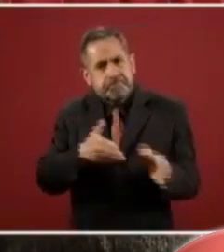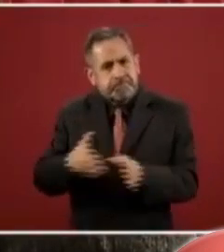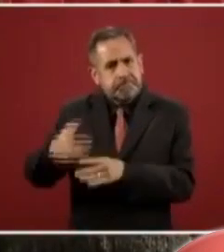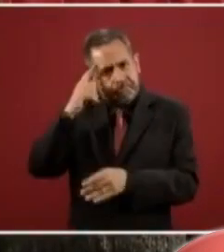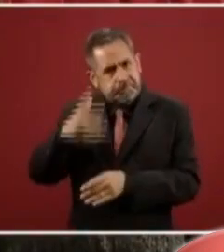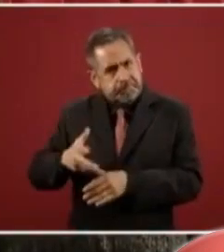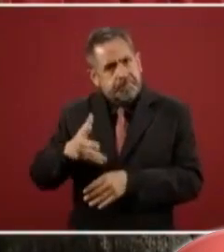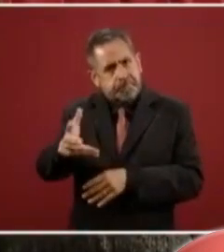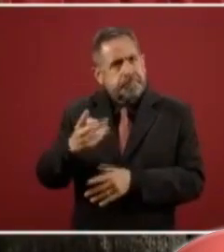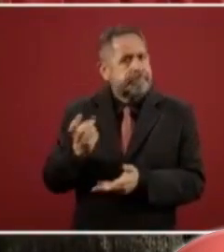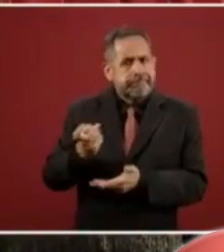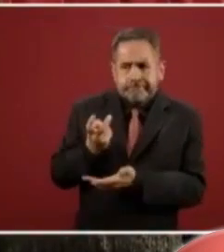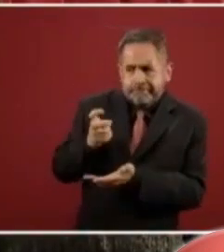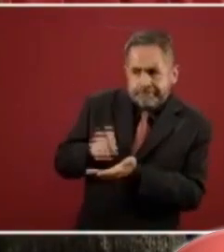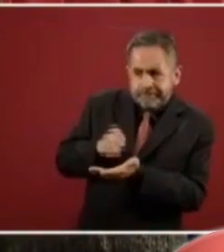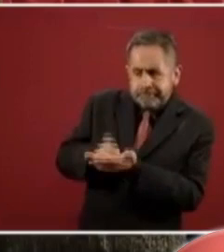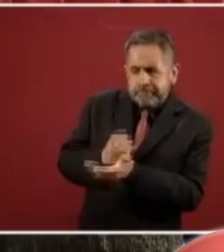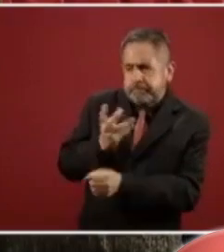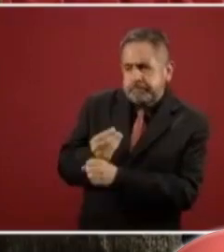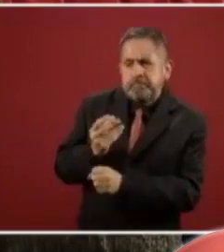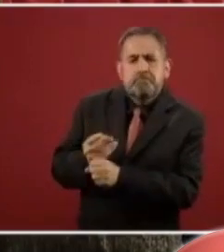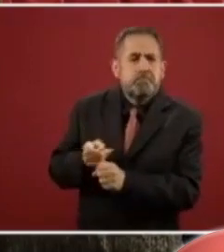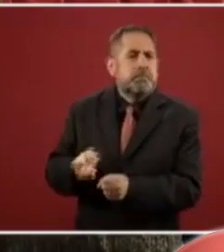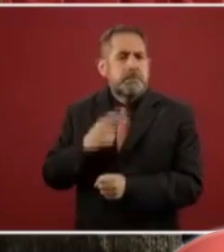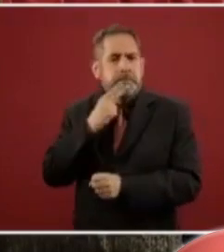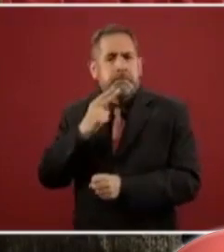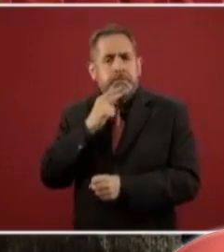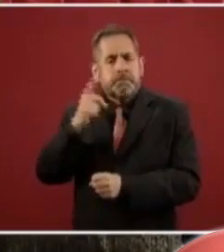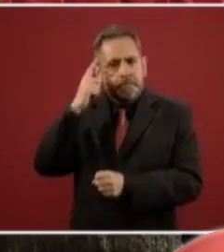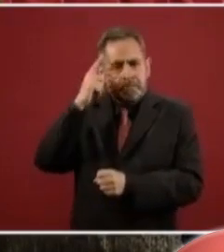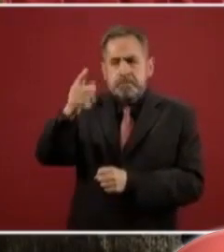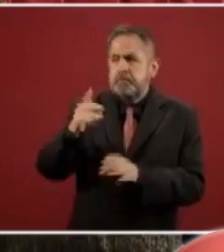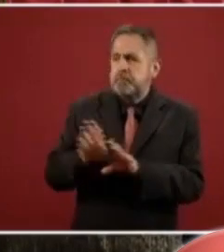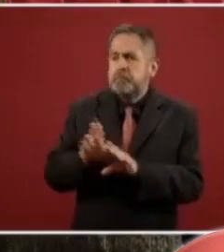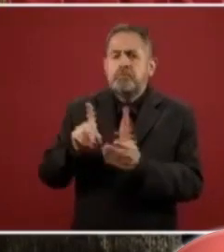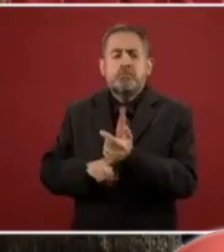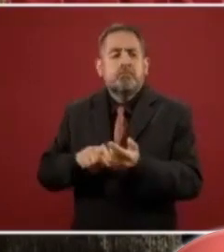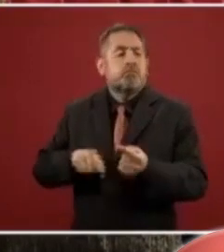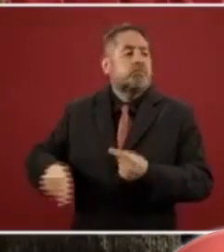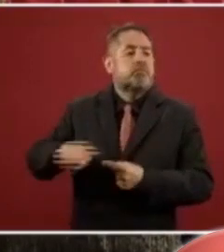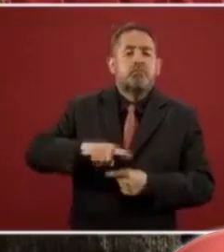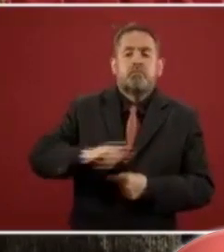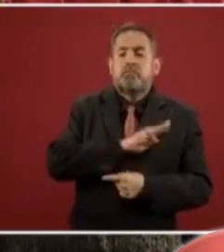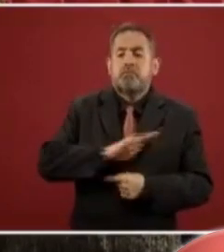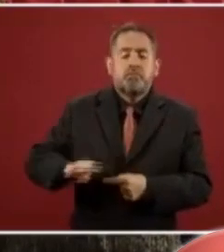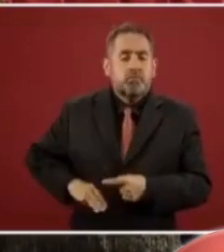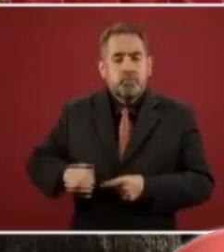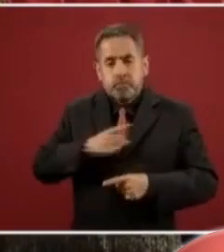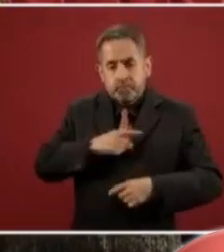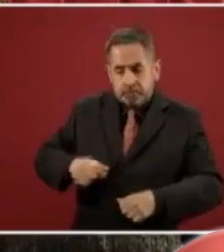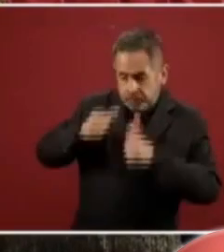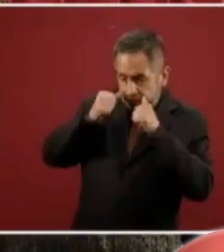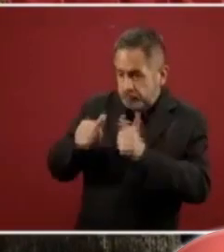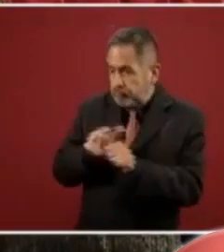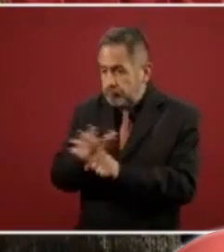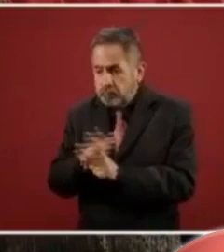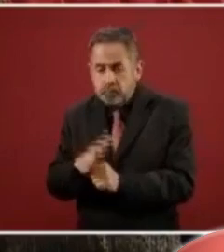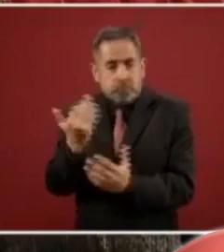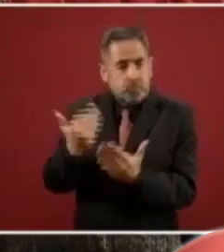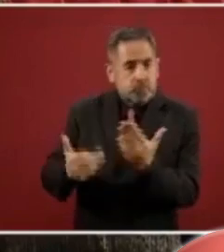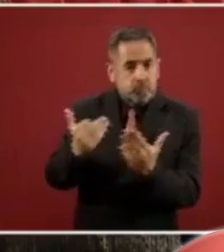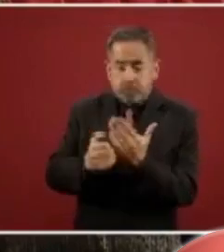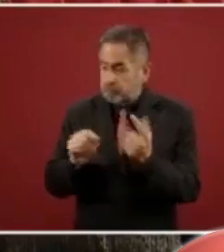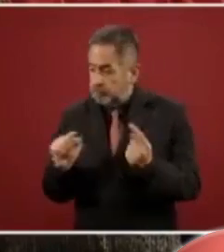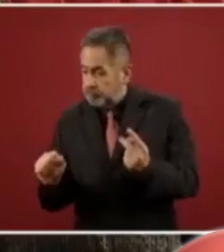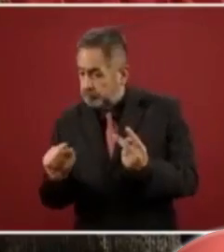esos instrumentos de planeación tienen que ser aquellos que determinen cómo el municipio tiene que atacar las principales carencias en